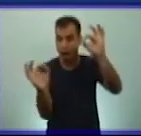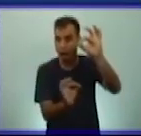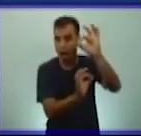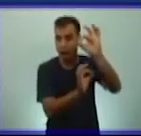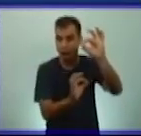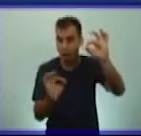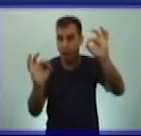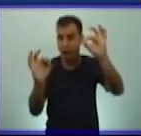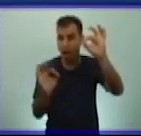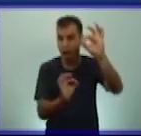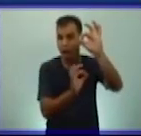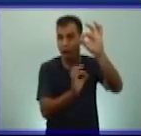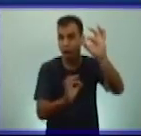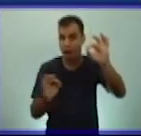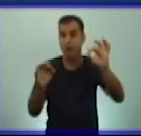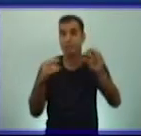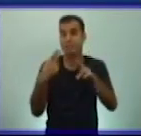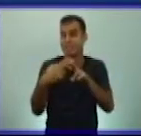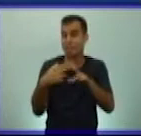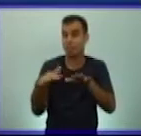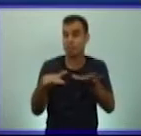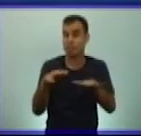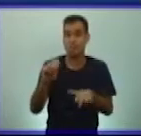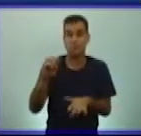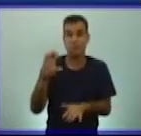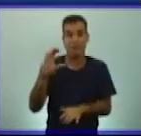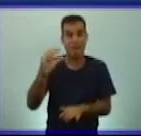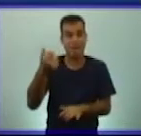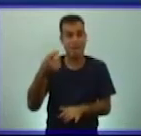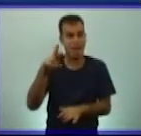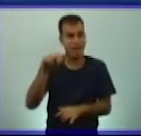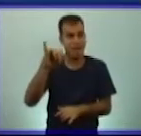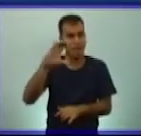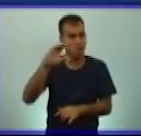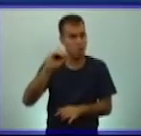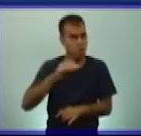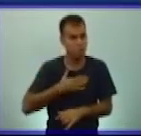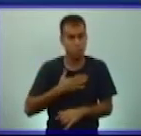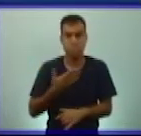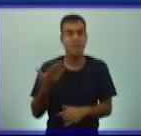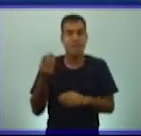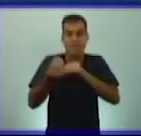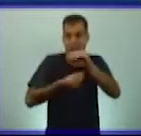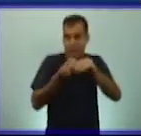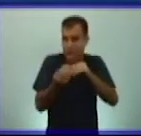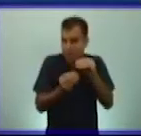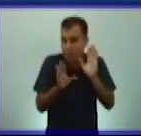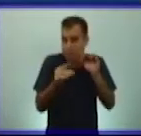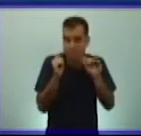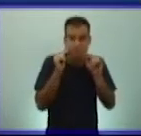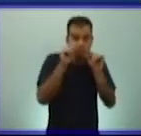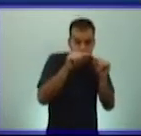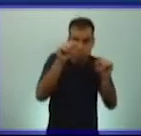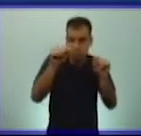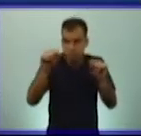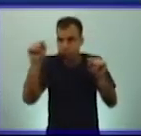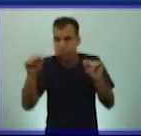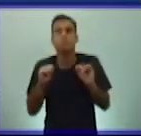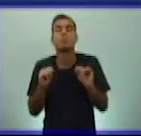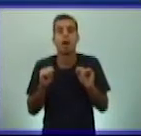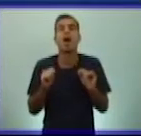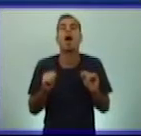decir, el cambio periódico respecto a ciertas posiciones, requería ante todo que